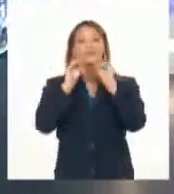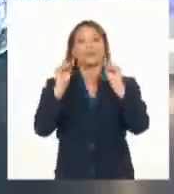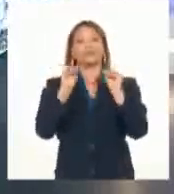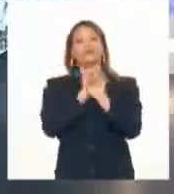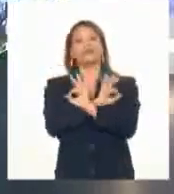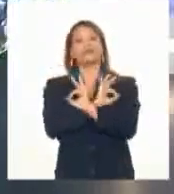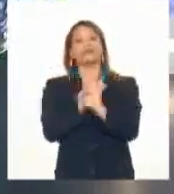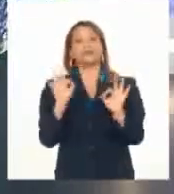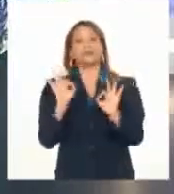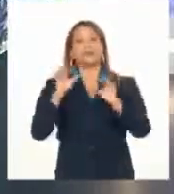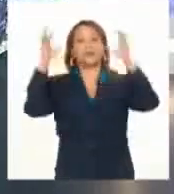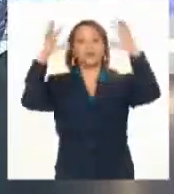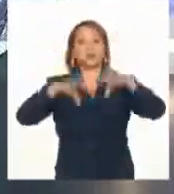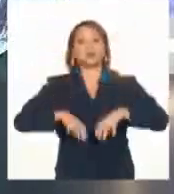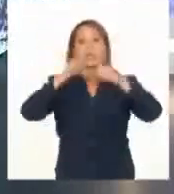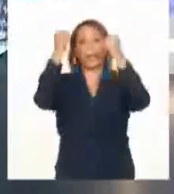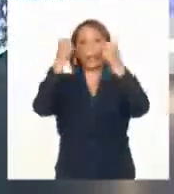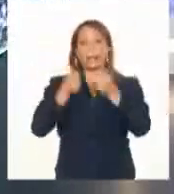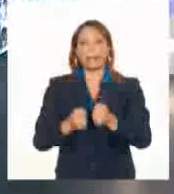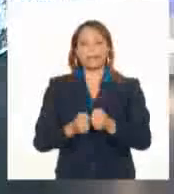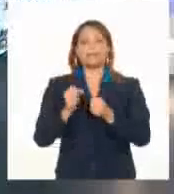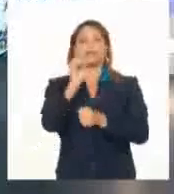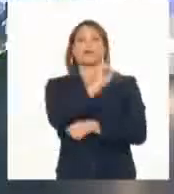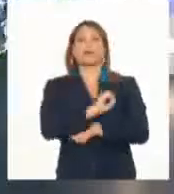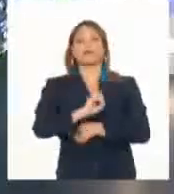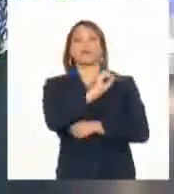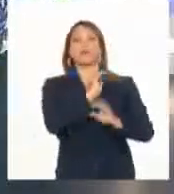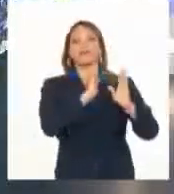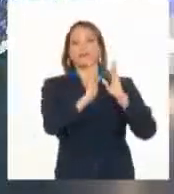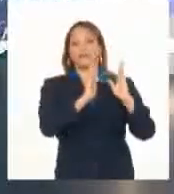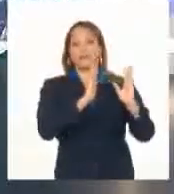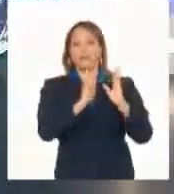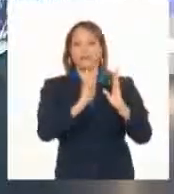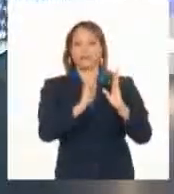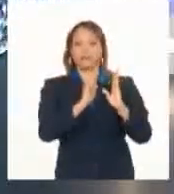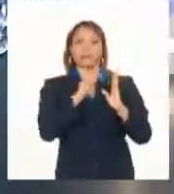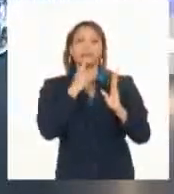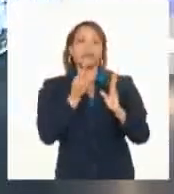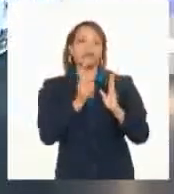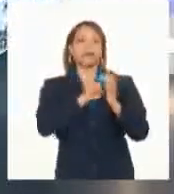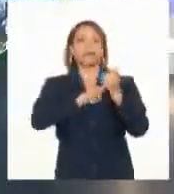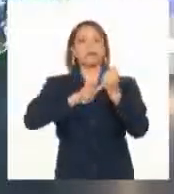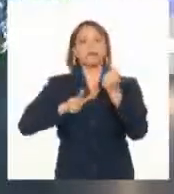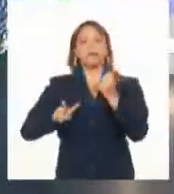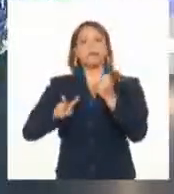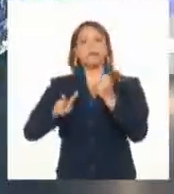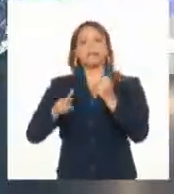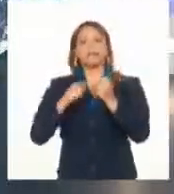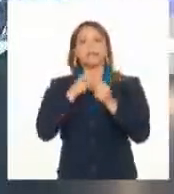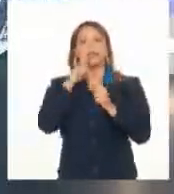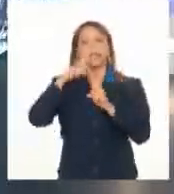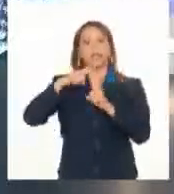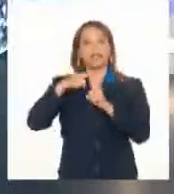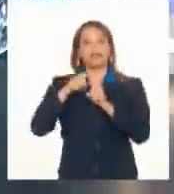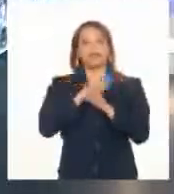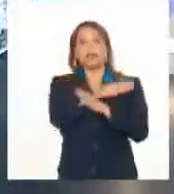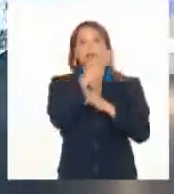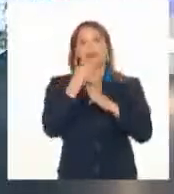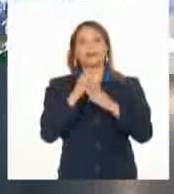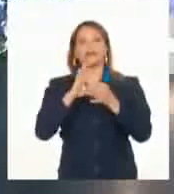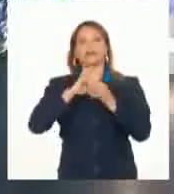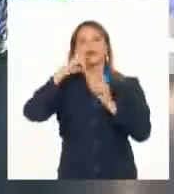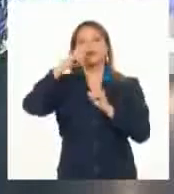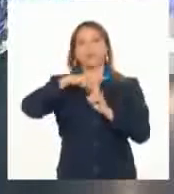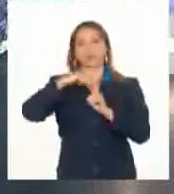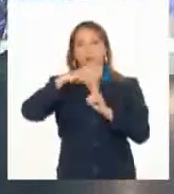por lluvias intensas en la región oriental de nuestro país, o sea que comprende las provincias desde Las Tunas hasta Guantánamo.